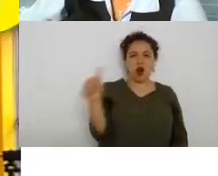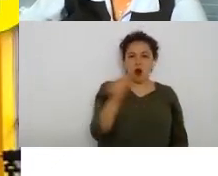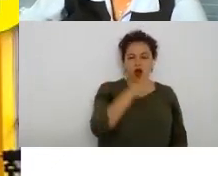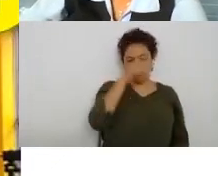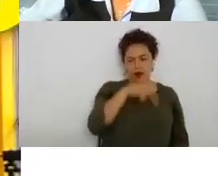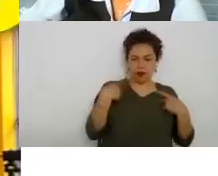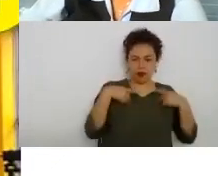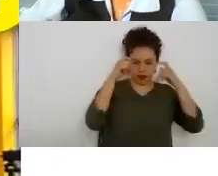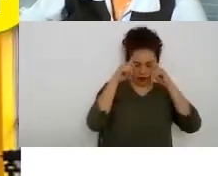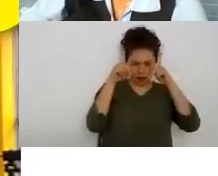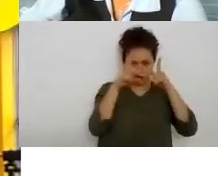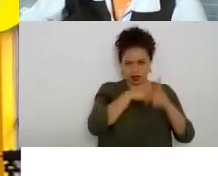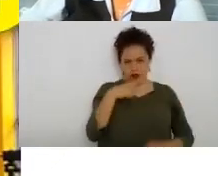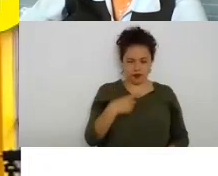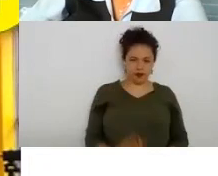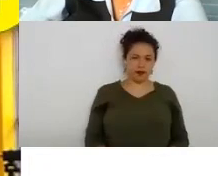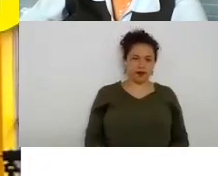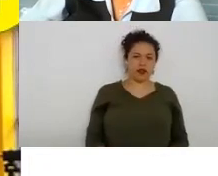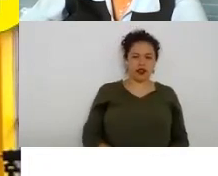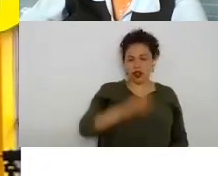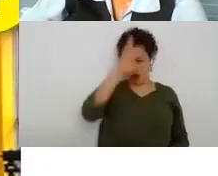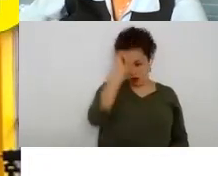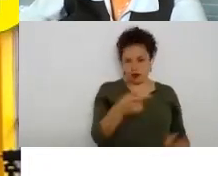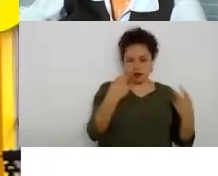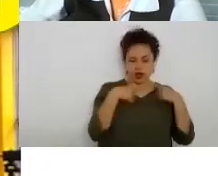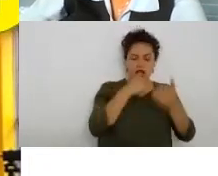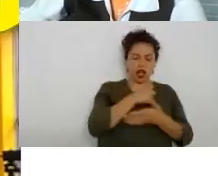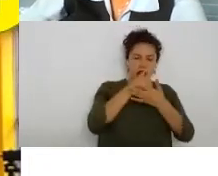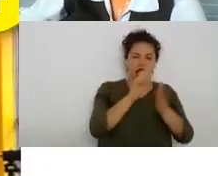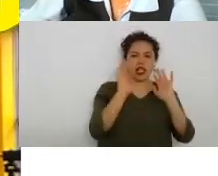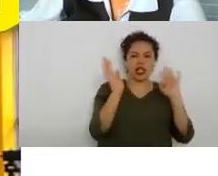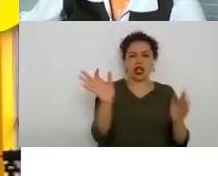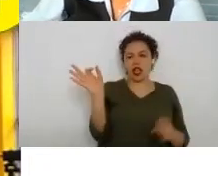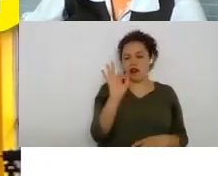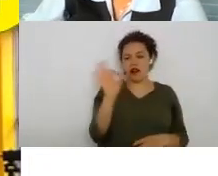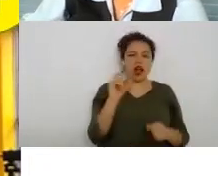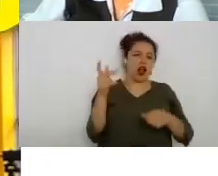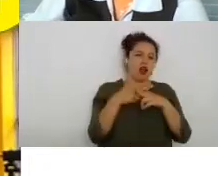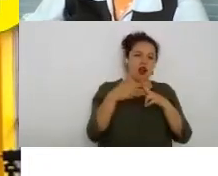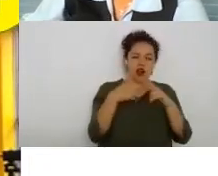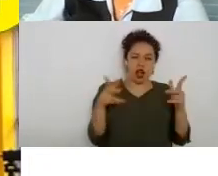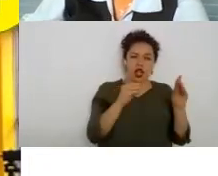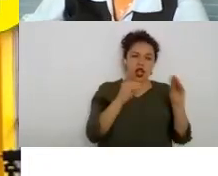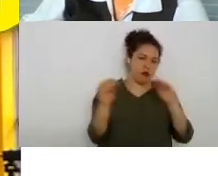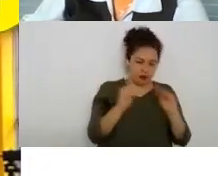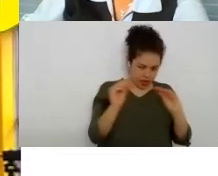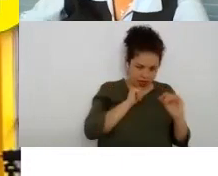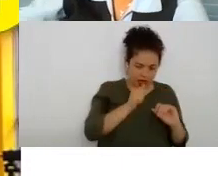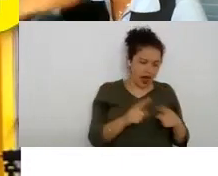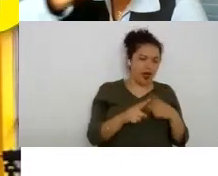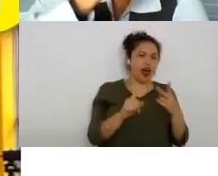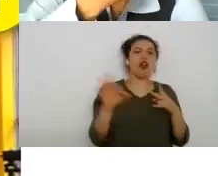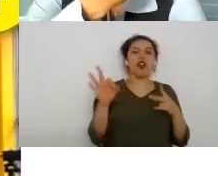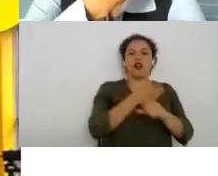que estén conscientes. ¿De acuerdo? Personas que hayamos socorrido. A lo mejor tenía alguna fractura, ya inmovilicé la extremidad, o a lo mejor tenía